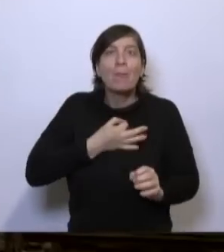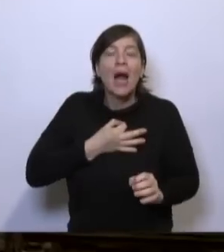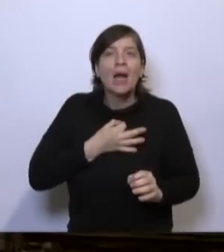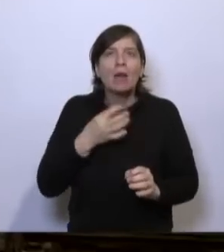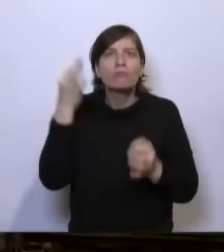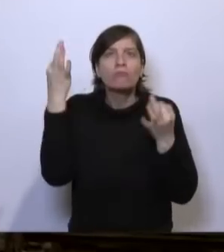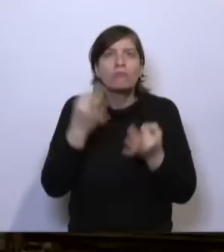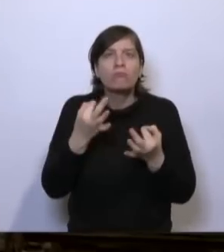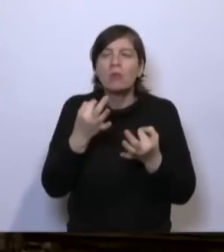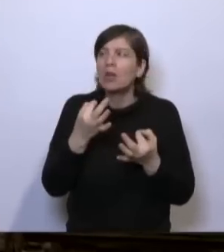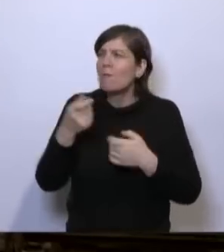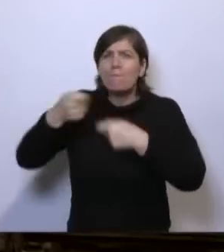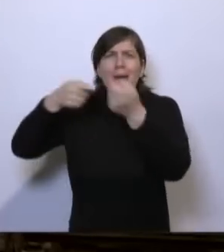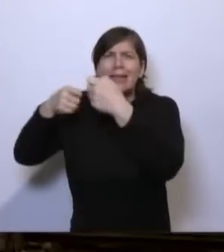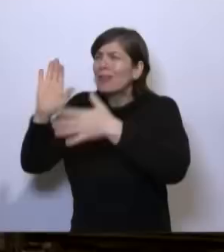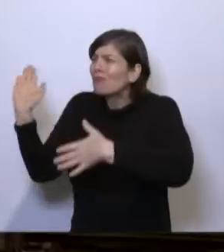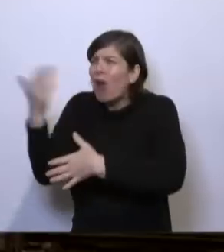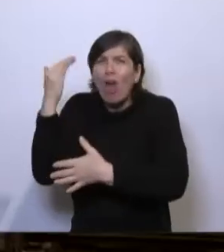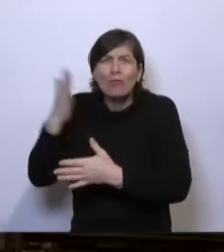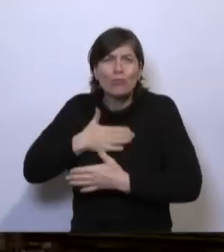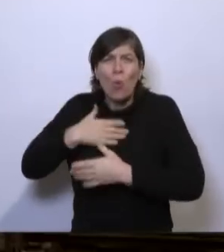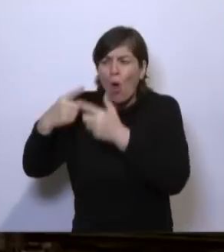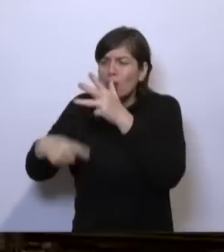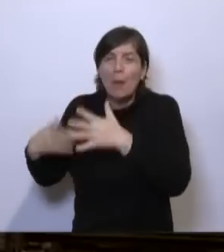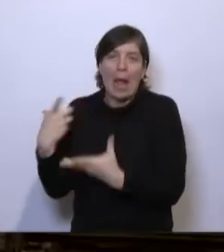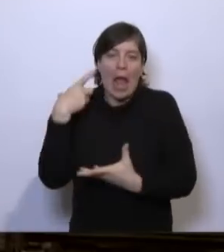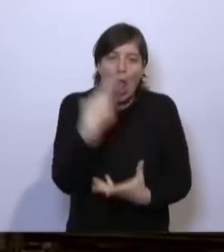valor, vende todo lo que tiene para comprar la perla.